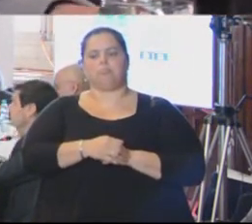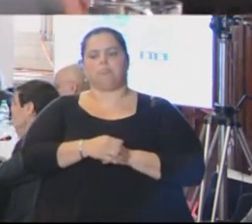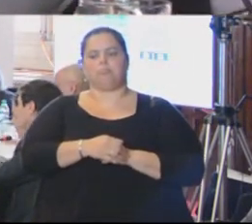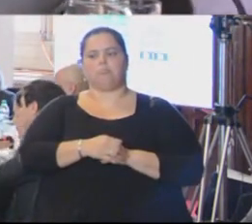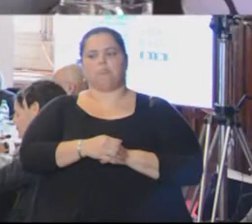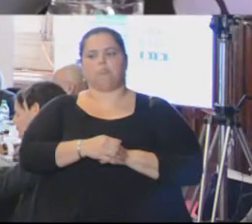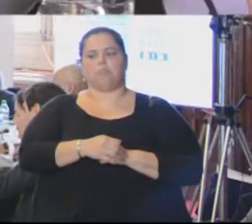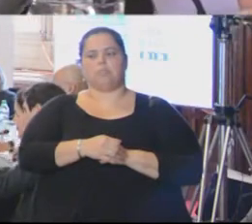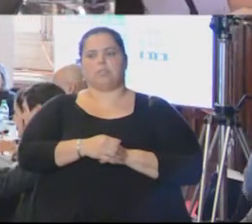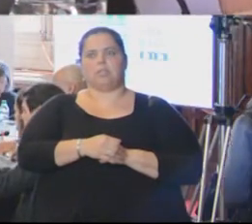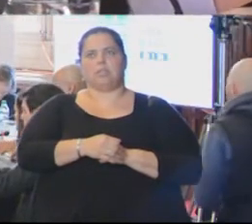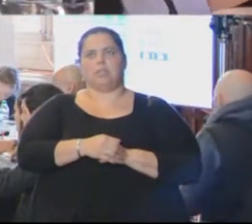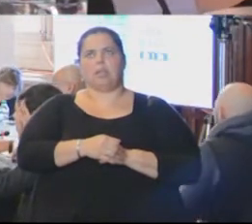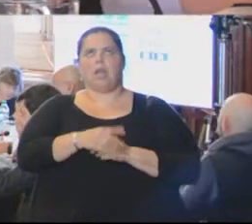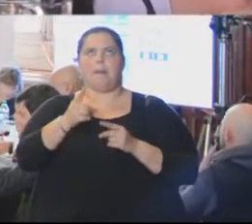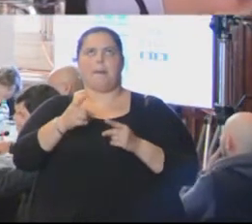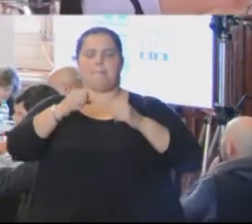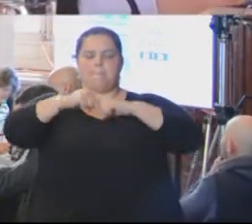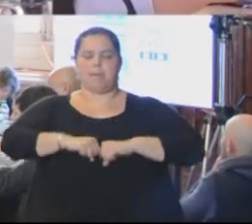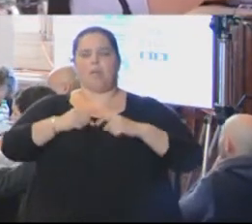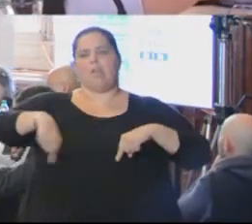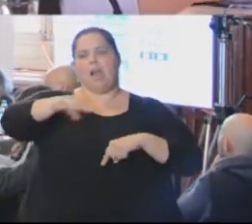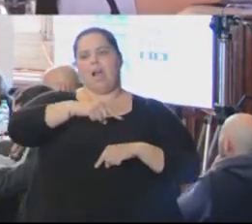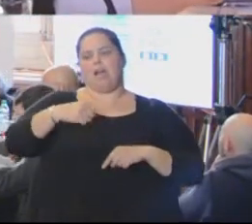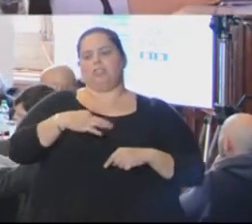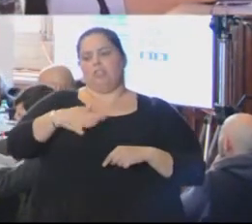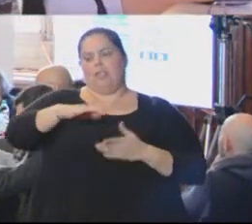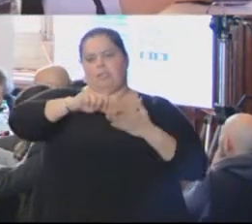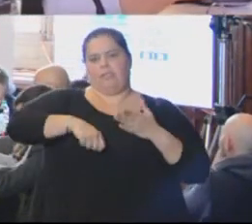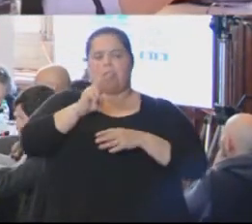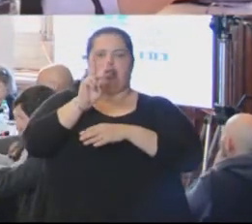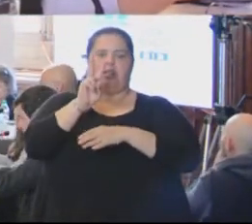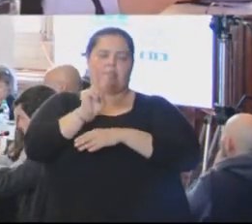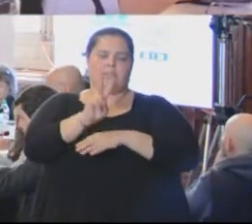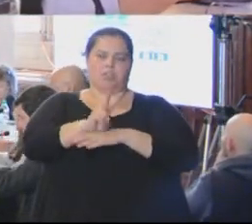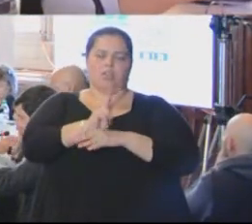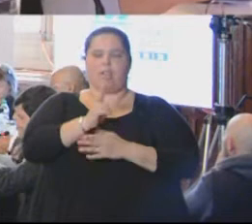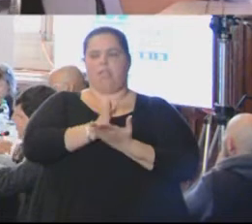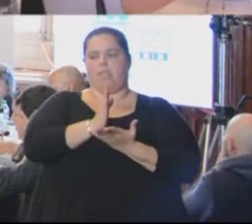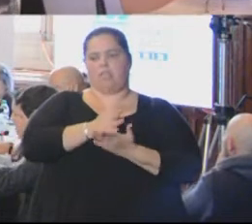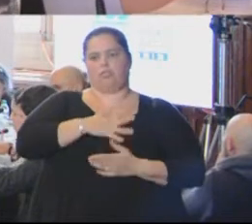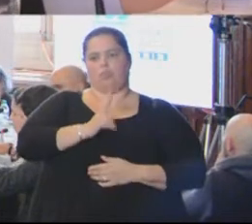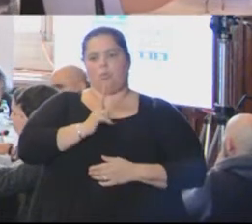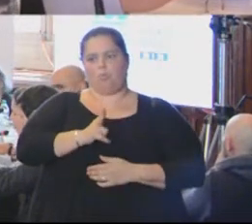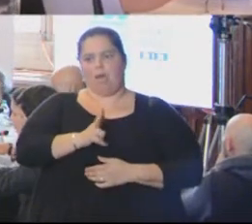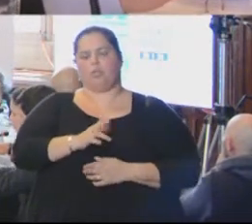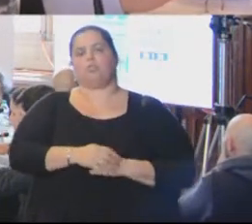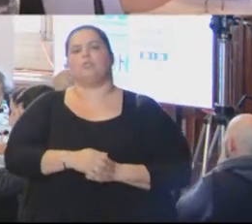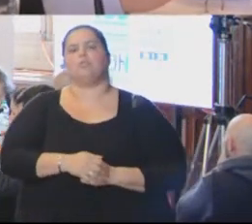Honorables comisionados, miembros de la sociedad civil, defensores de derechos humanos, líderes sociales y delegados del Estado